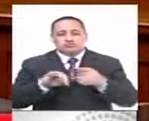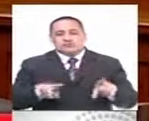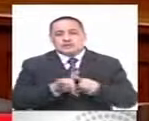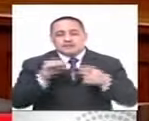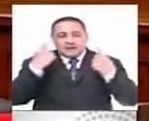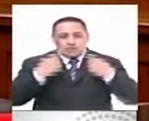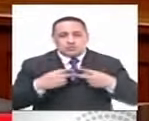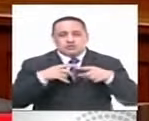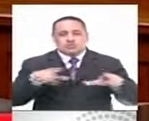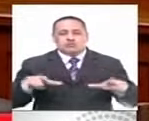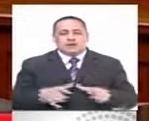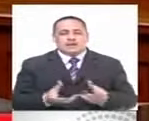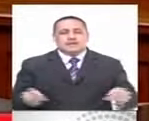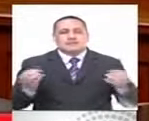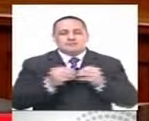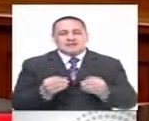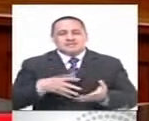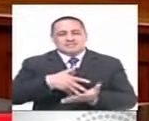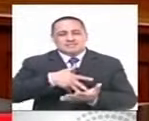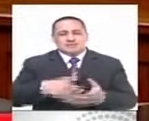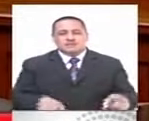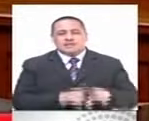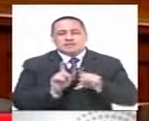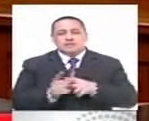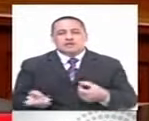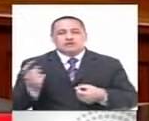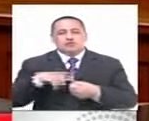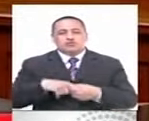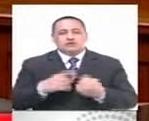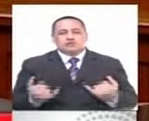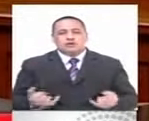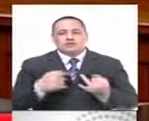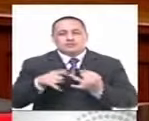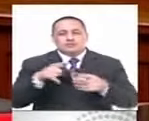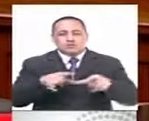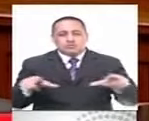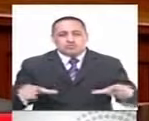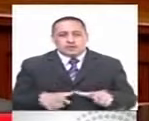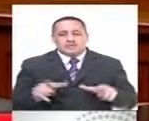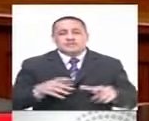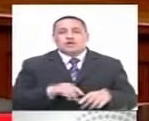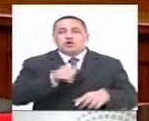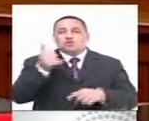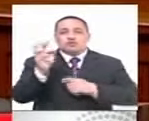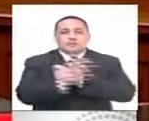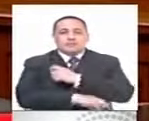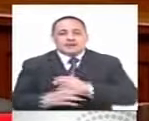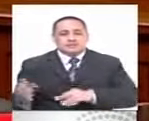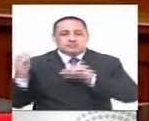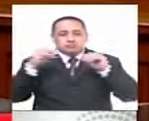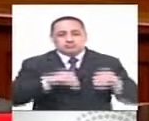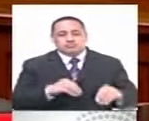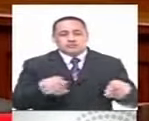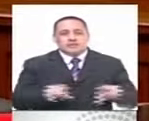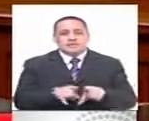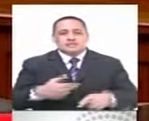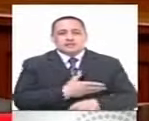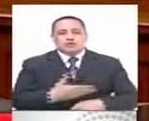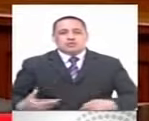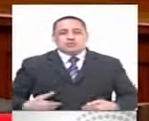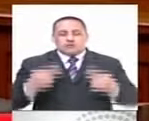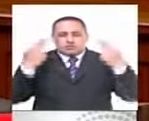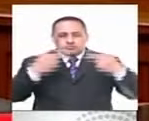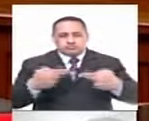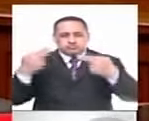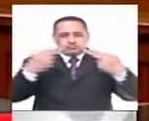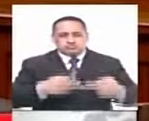en los sectores más vulnerables, incluyendo poblaciones migrantes. Este gobierno impulsará la estrategia fronteriza